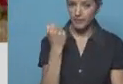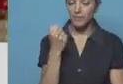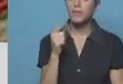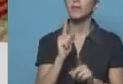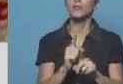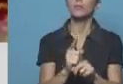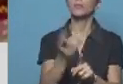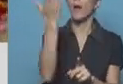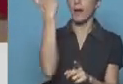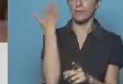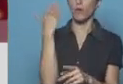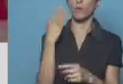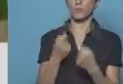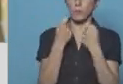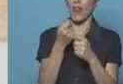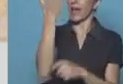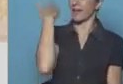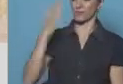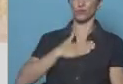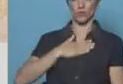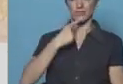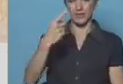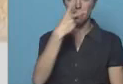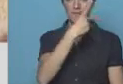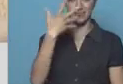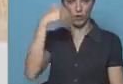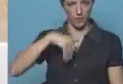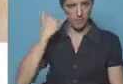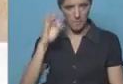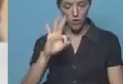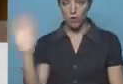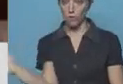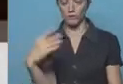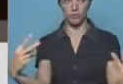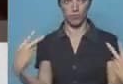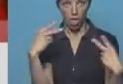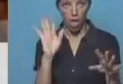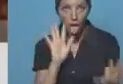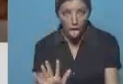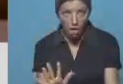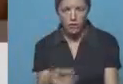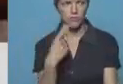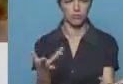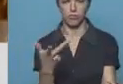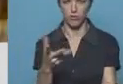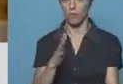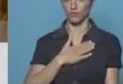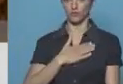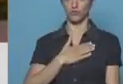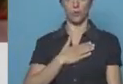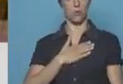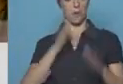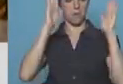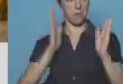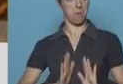25 de mayo en la plaza, ¿no? Que había que, cuando todos me miraban con cara de incógnita y con cara de, como si yo fuera la esfinge,